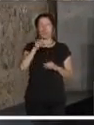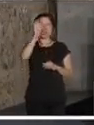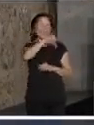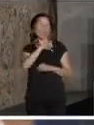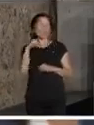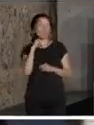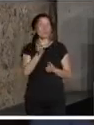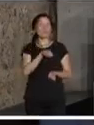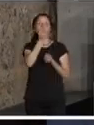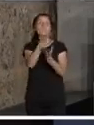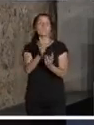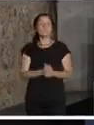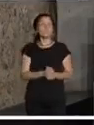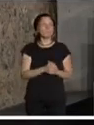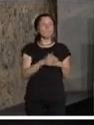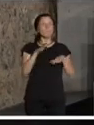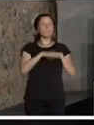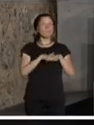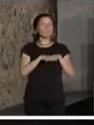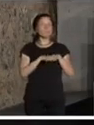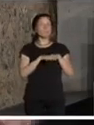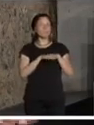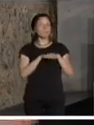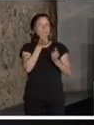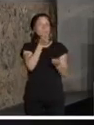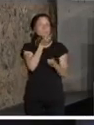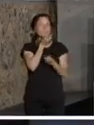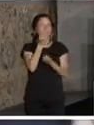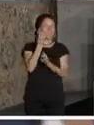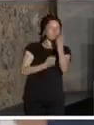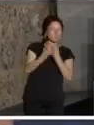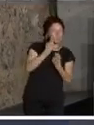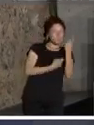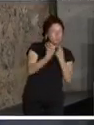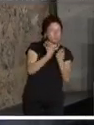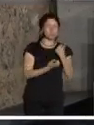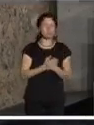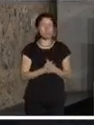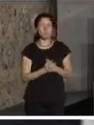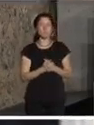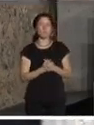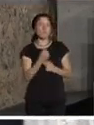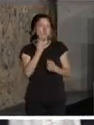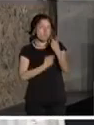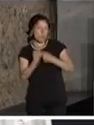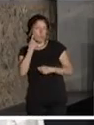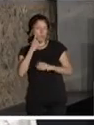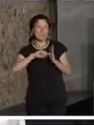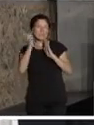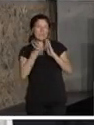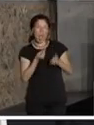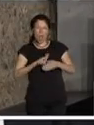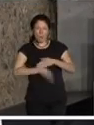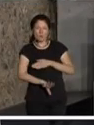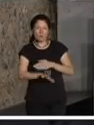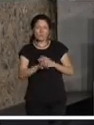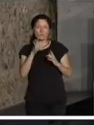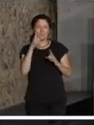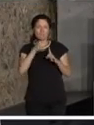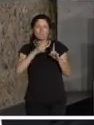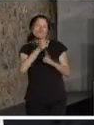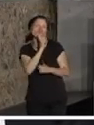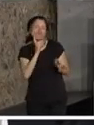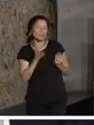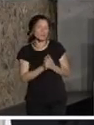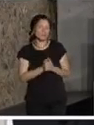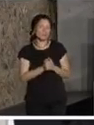comunidades autónomas para informarme de cómo están aplicando la ley del aborto que está ya en